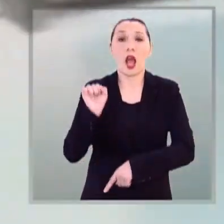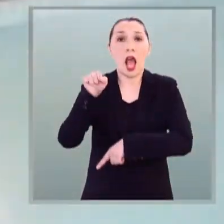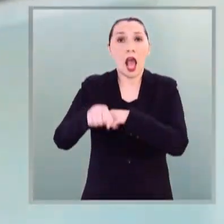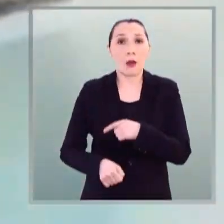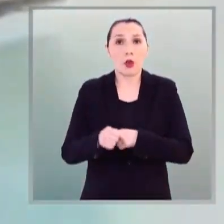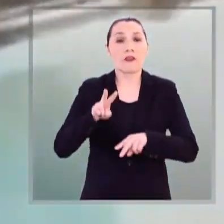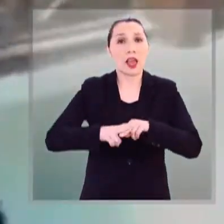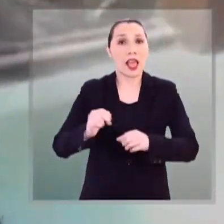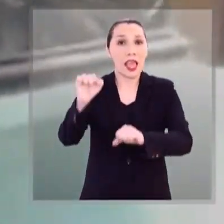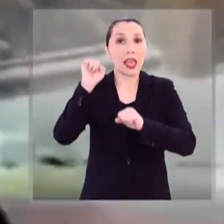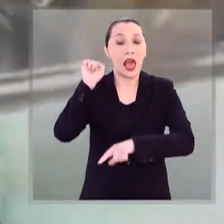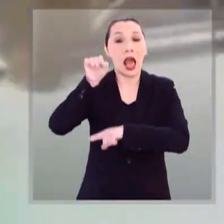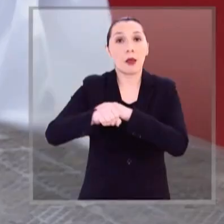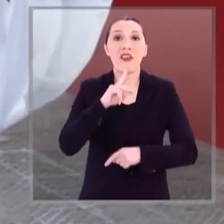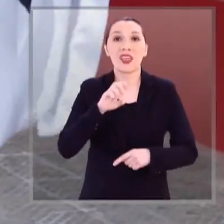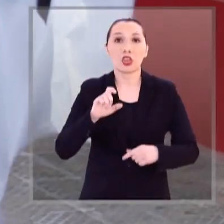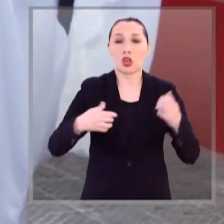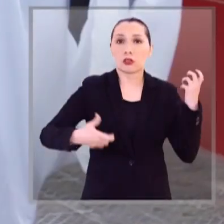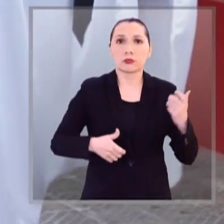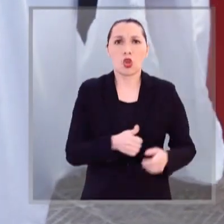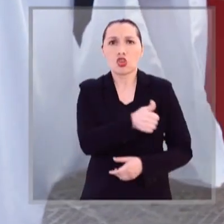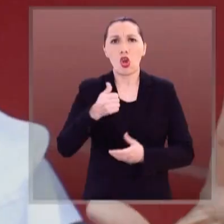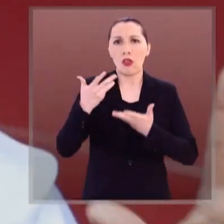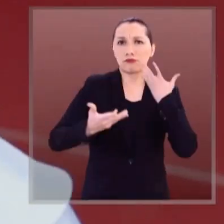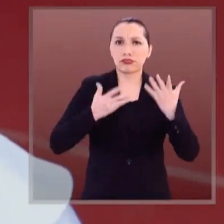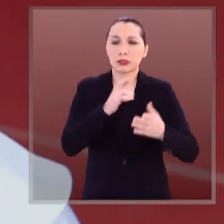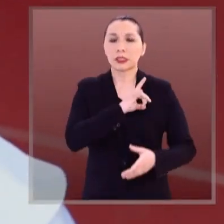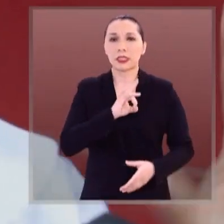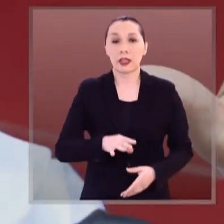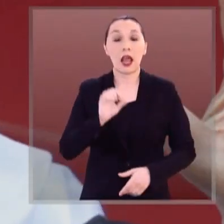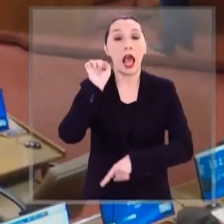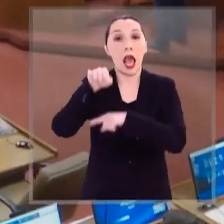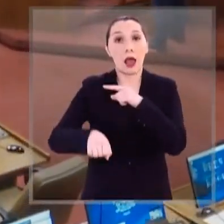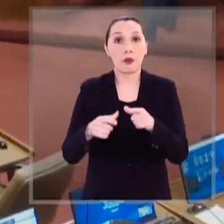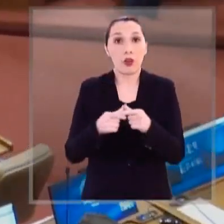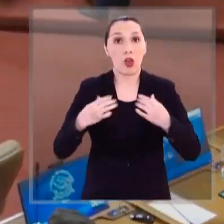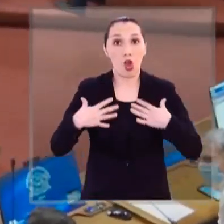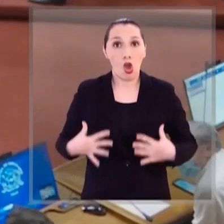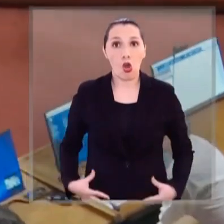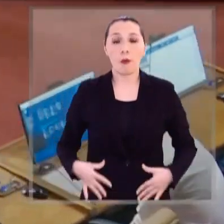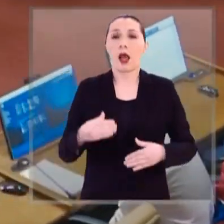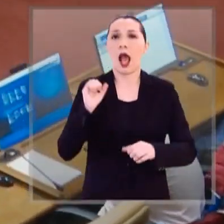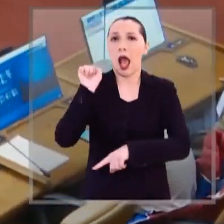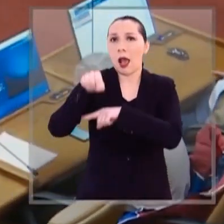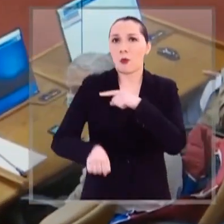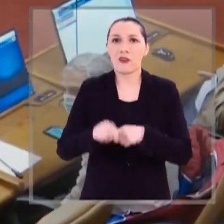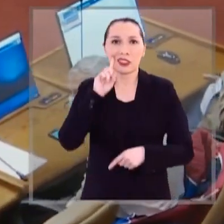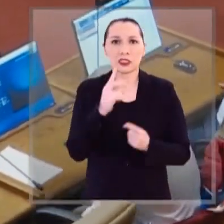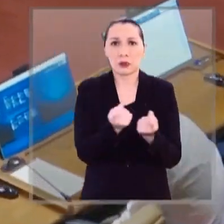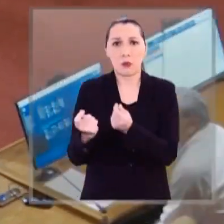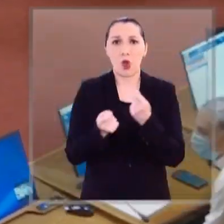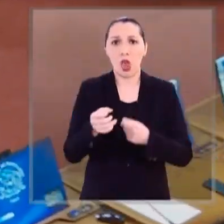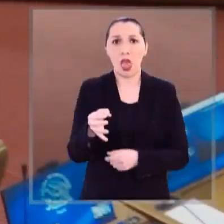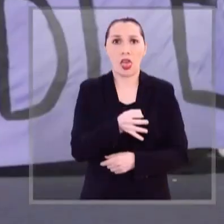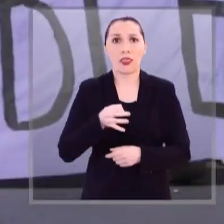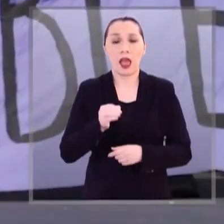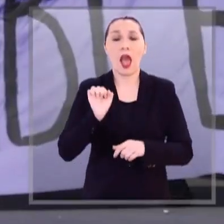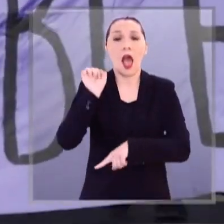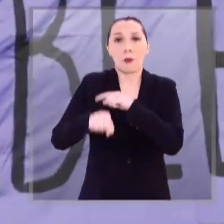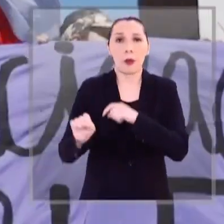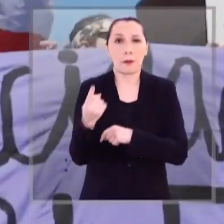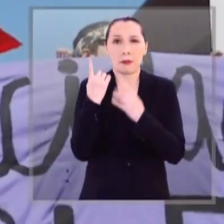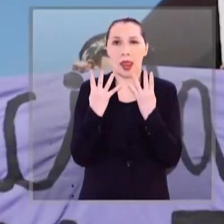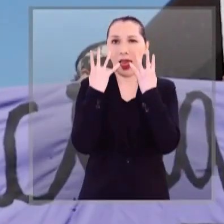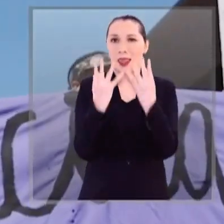Mighty Len. Apruebo por nuestros héroes. Apruebo por Víctor Jara. ¡Ay, todos los artistas chilenos! Apruebo por mis otaku. Apruebo por mi Sin